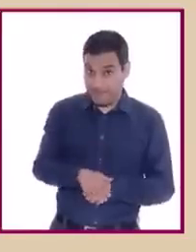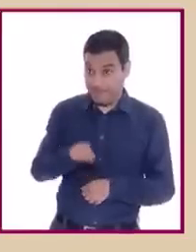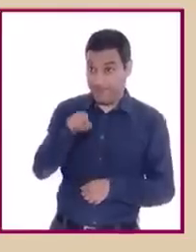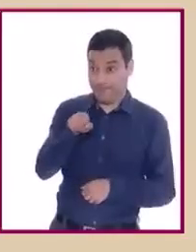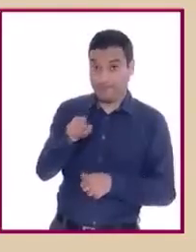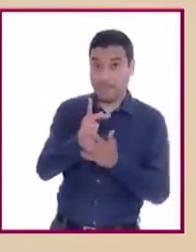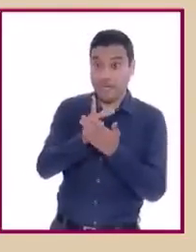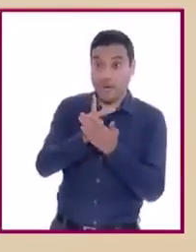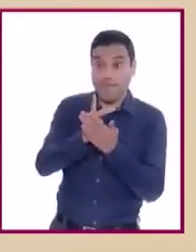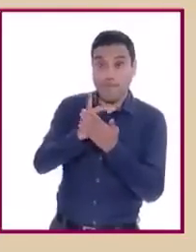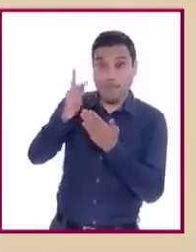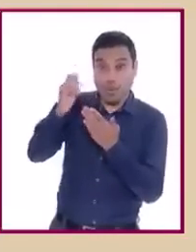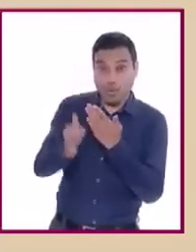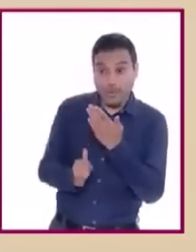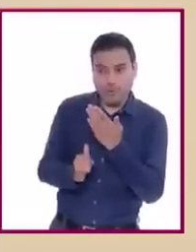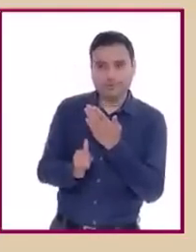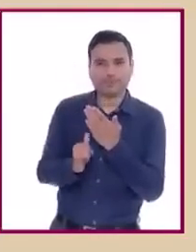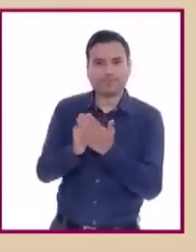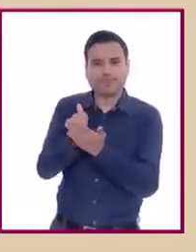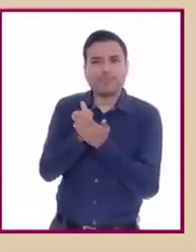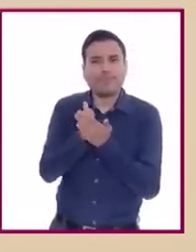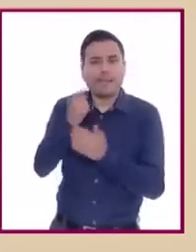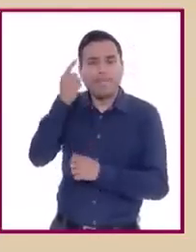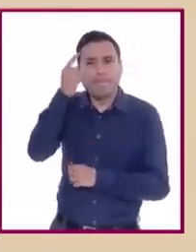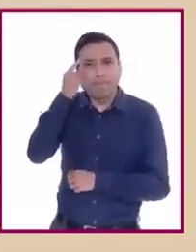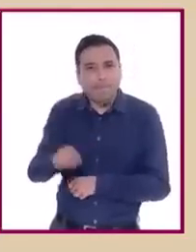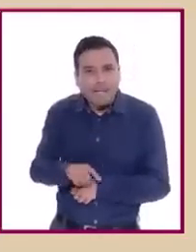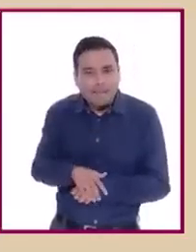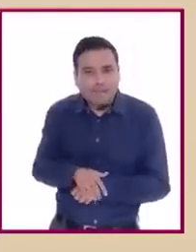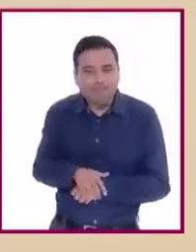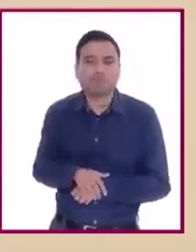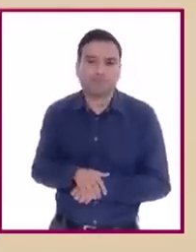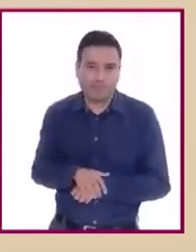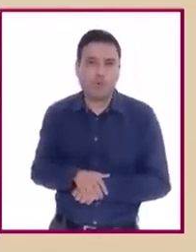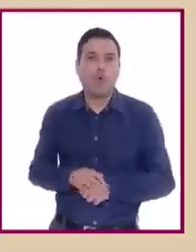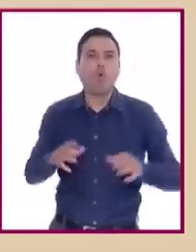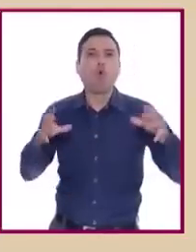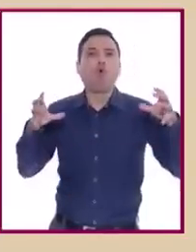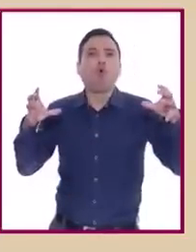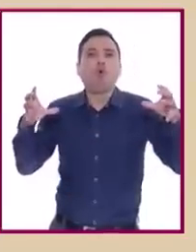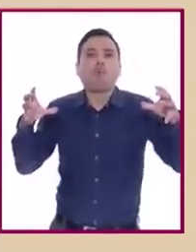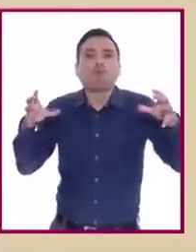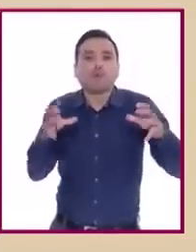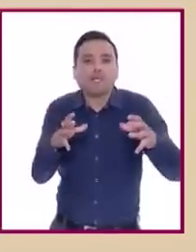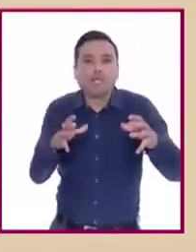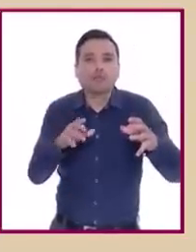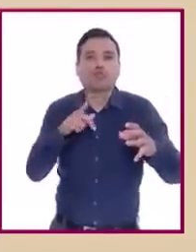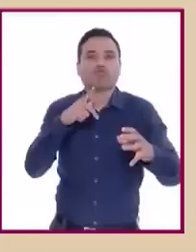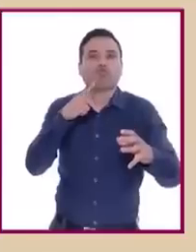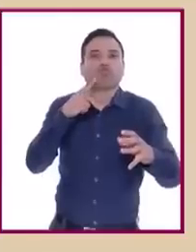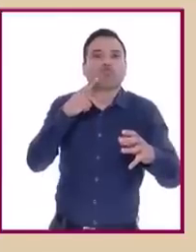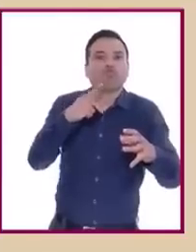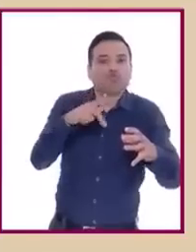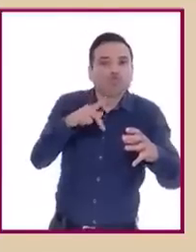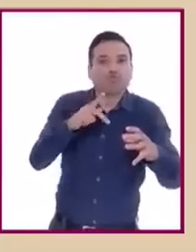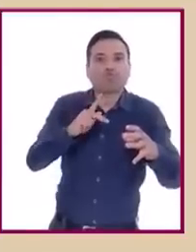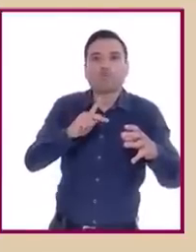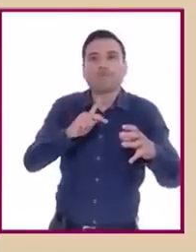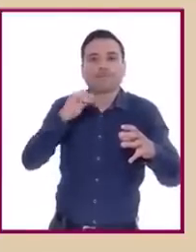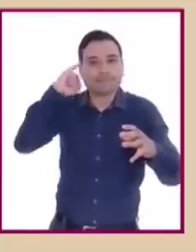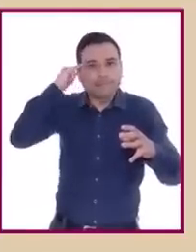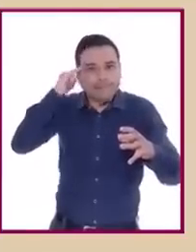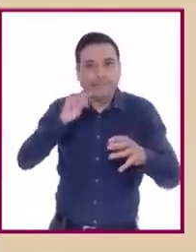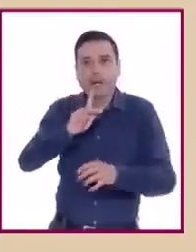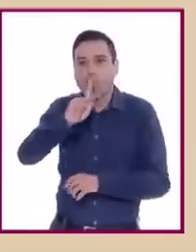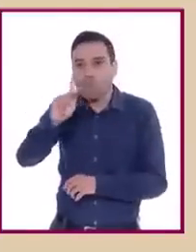es que recuperemos también la cosmovisión de los pueblos que los niños sepan que a lo largo de la historia ha